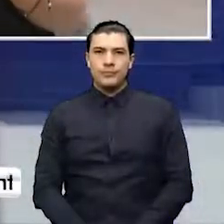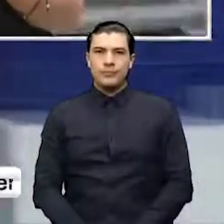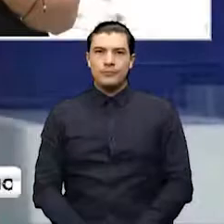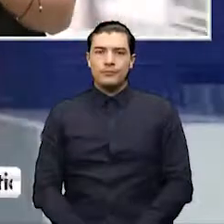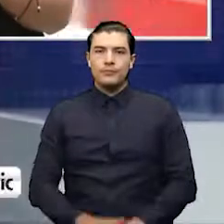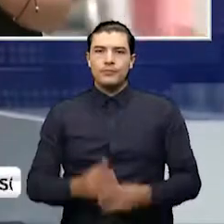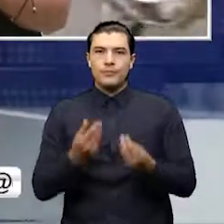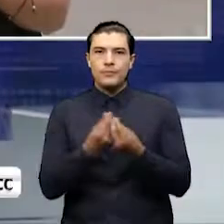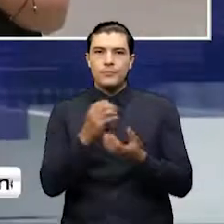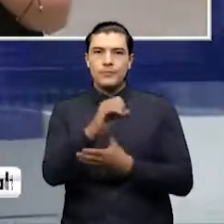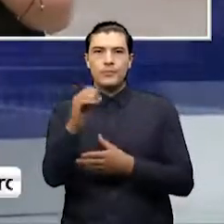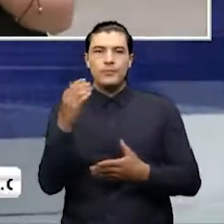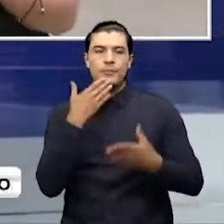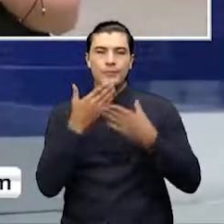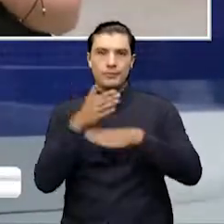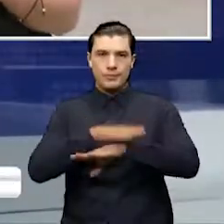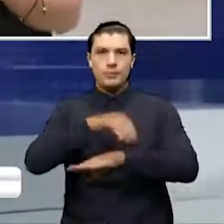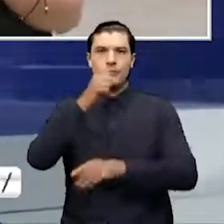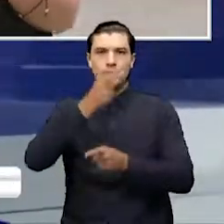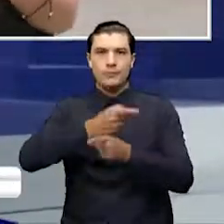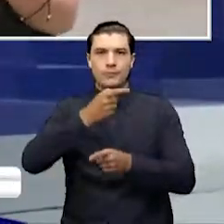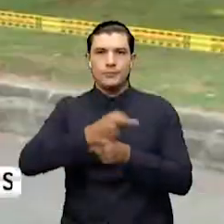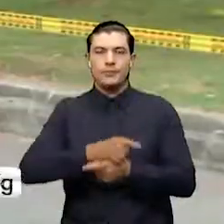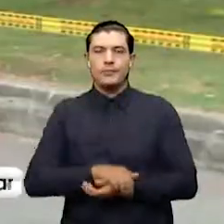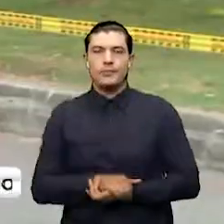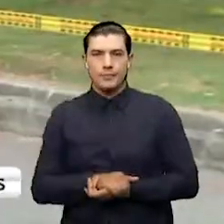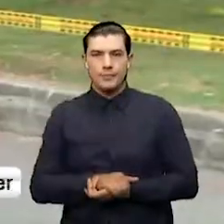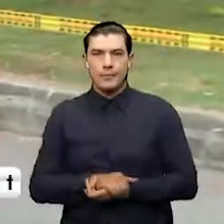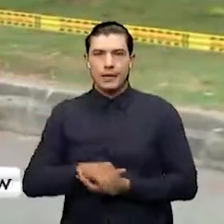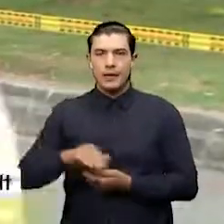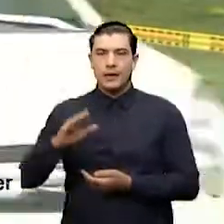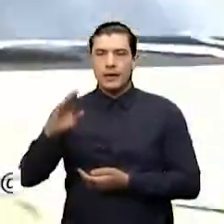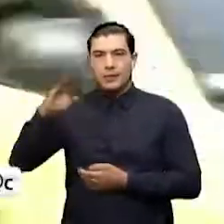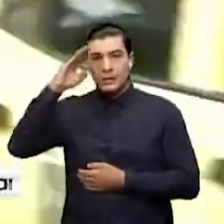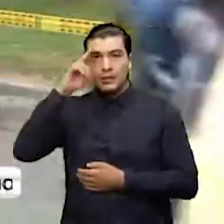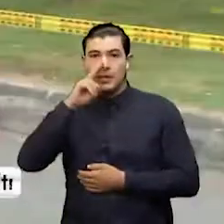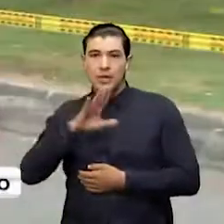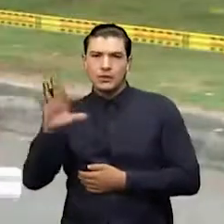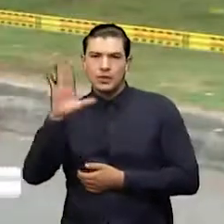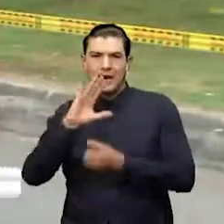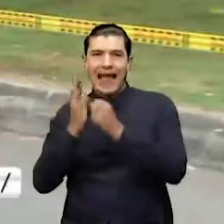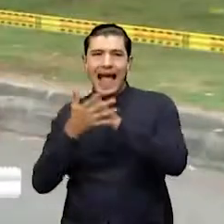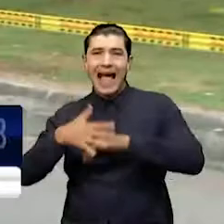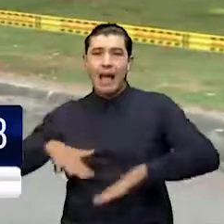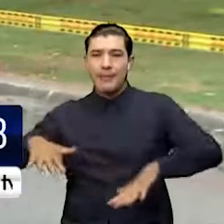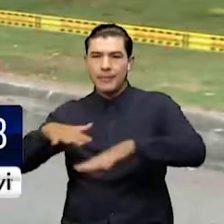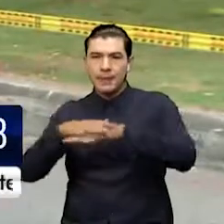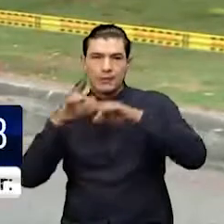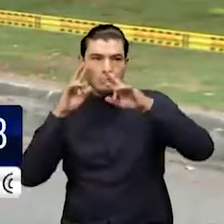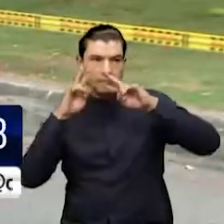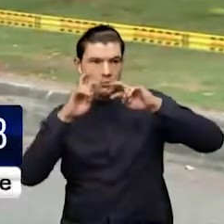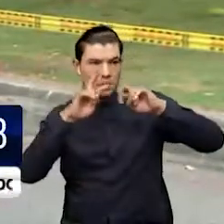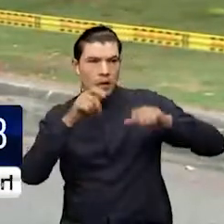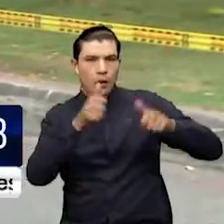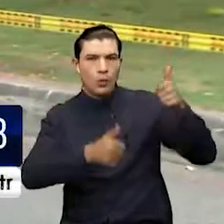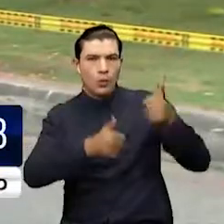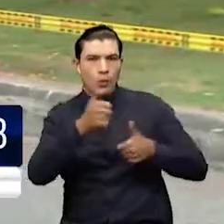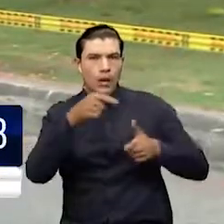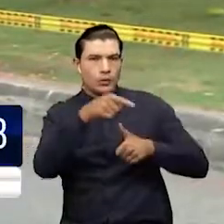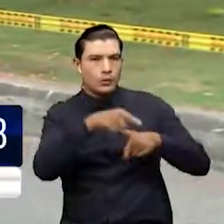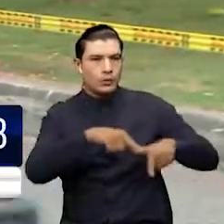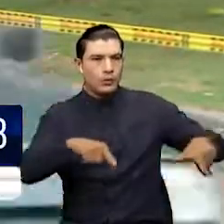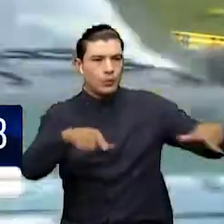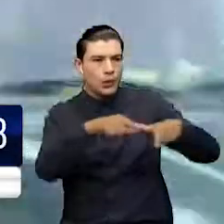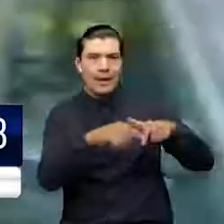compañeros de televidentes muy buenas tardes pues autoridades ambientales están realizando un diagnóstico de los focos de contaminación del aire de